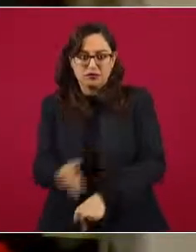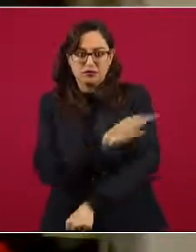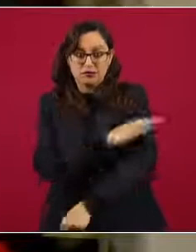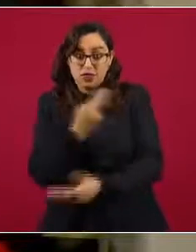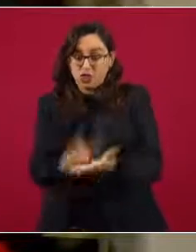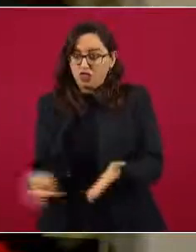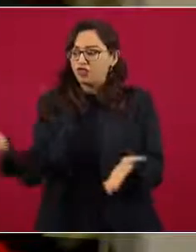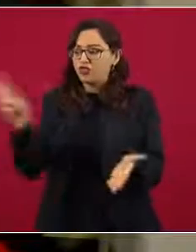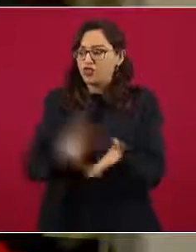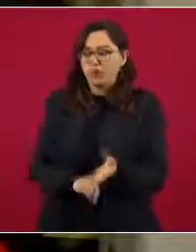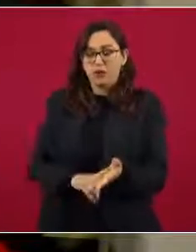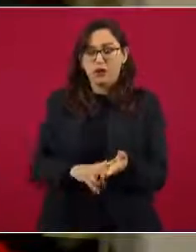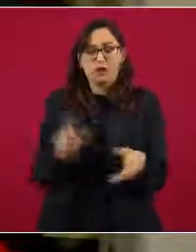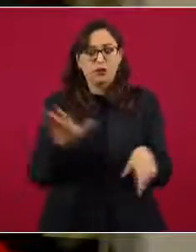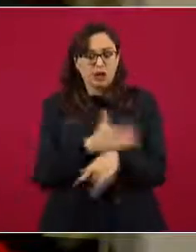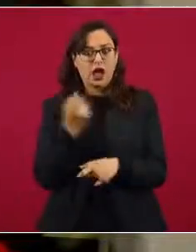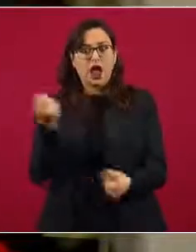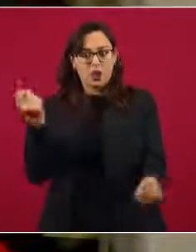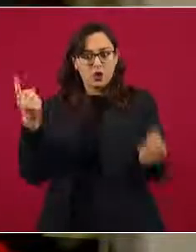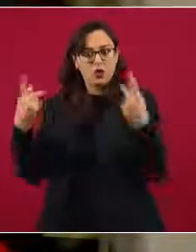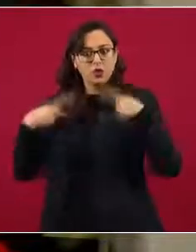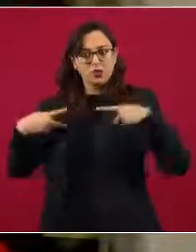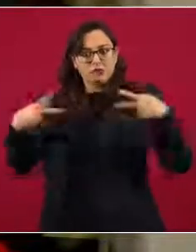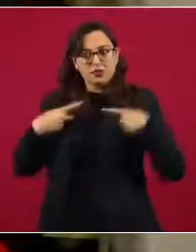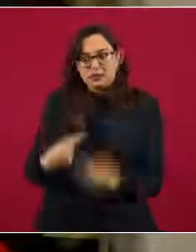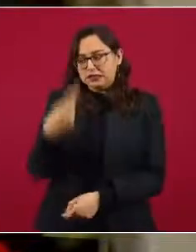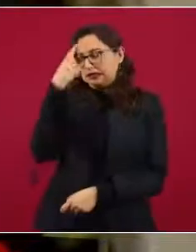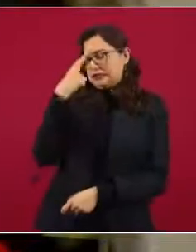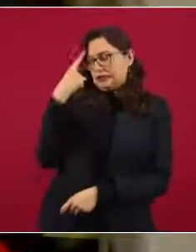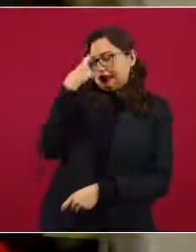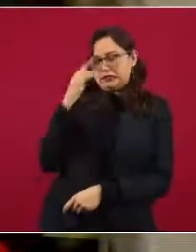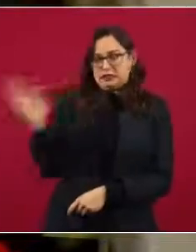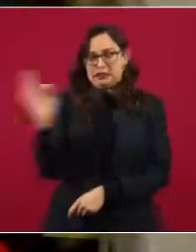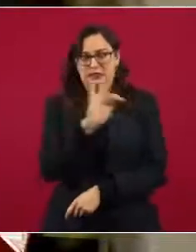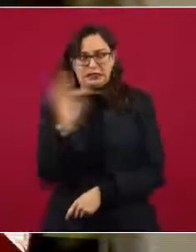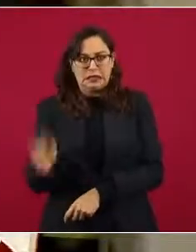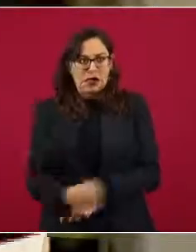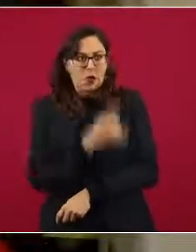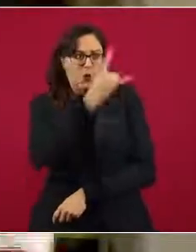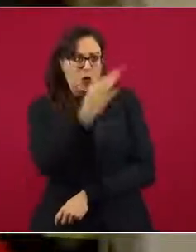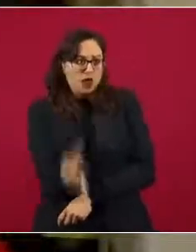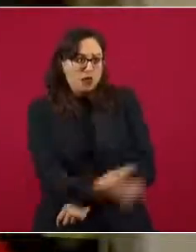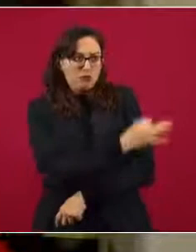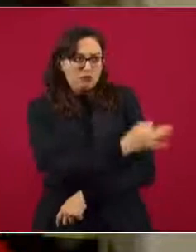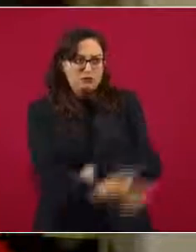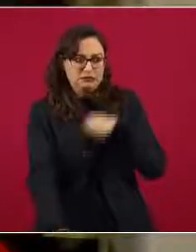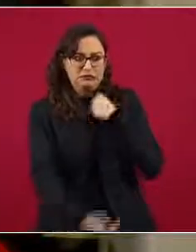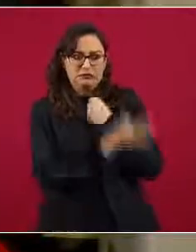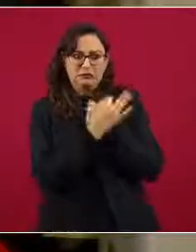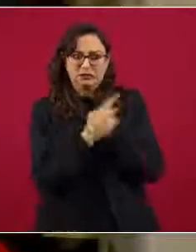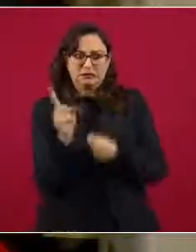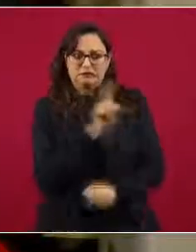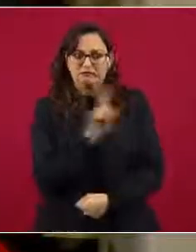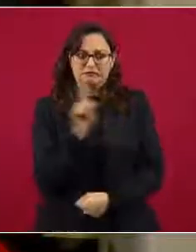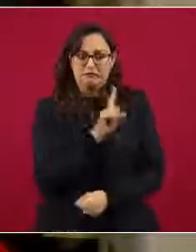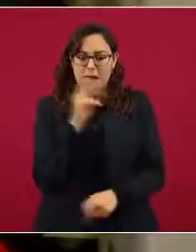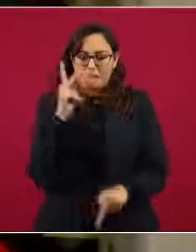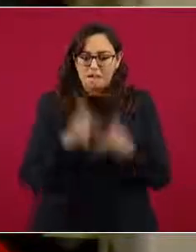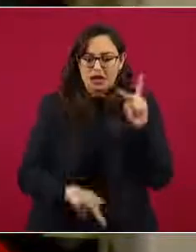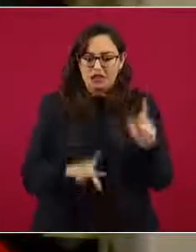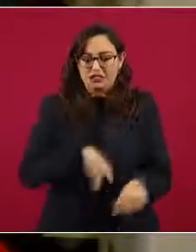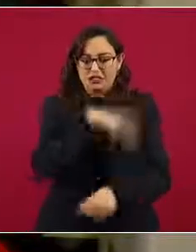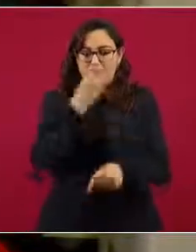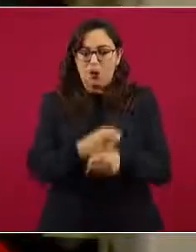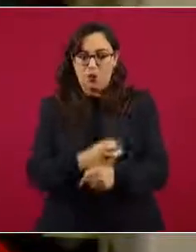esto? Por el temor que pueda existir de que tal vez con esta no soy inmune al 100% y me pongo la otra para ser más